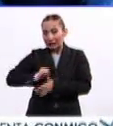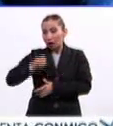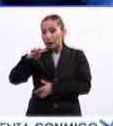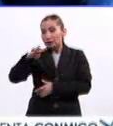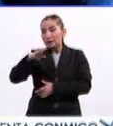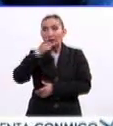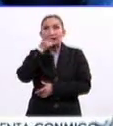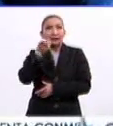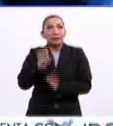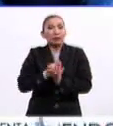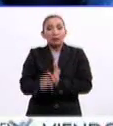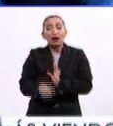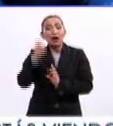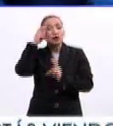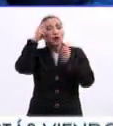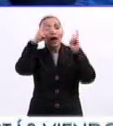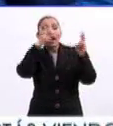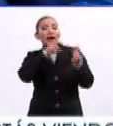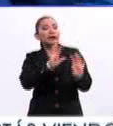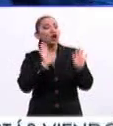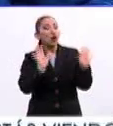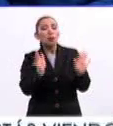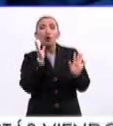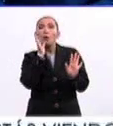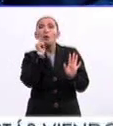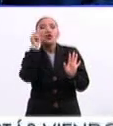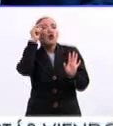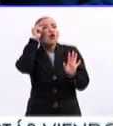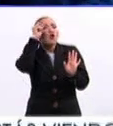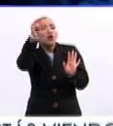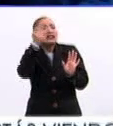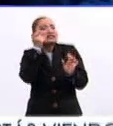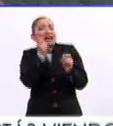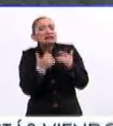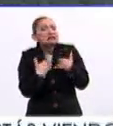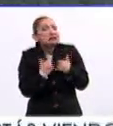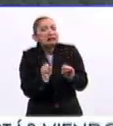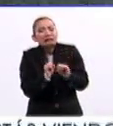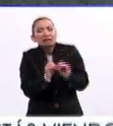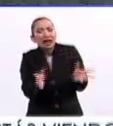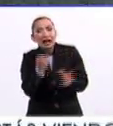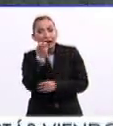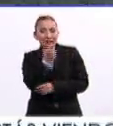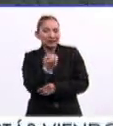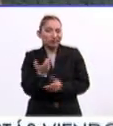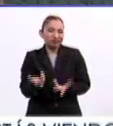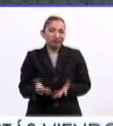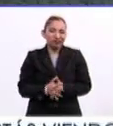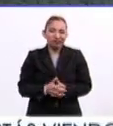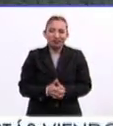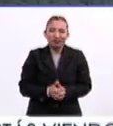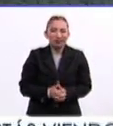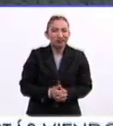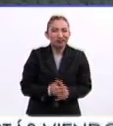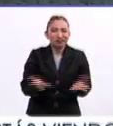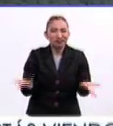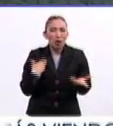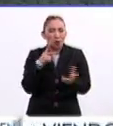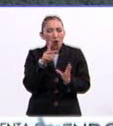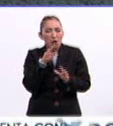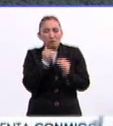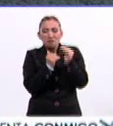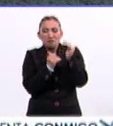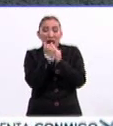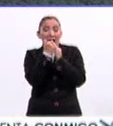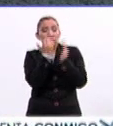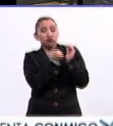sueño es ininteligible, ¿no? O sea, que esas son el máximo exponente del mal